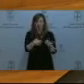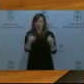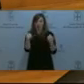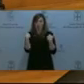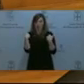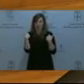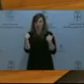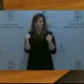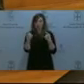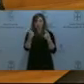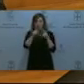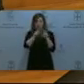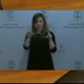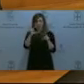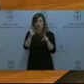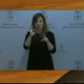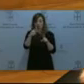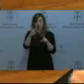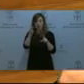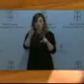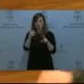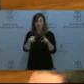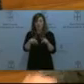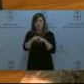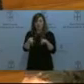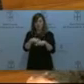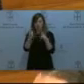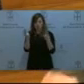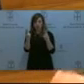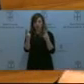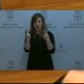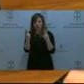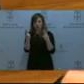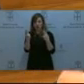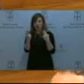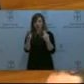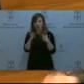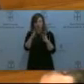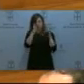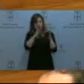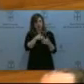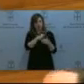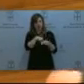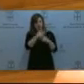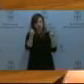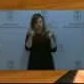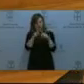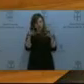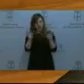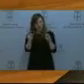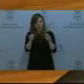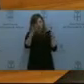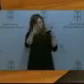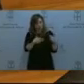que una empresa, en este caso Sogepsa, sea una empresa pública y parece que no quieren que no quieren que lo sea. De ustedes han dependido muchas cosas y